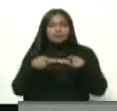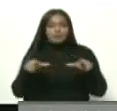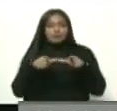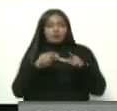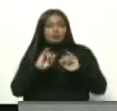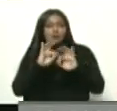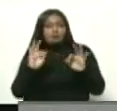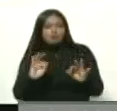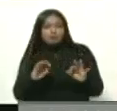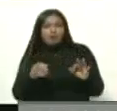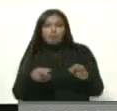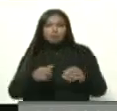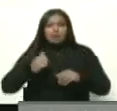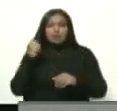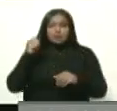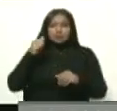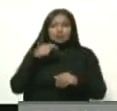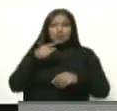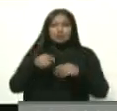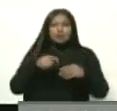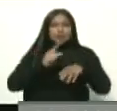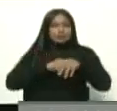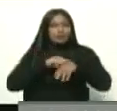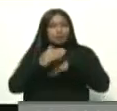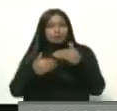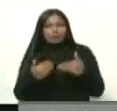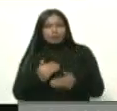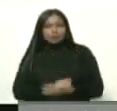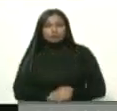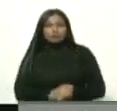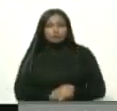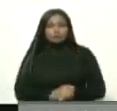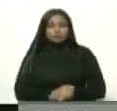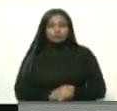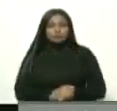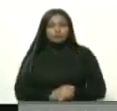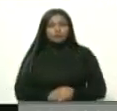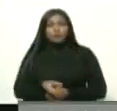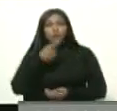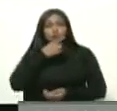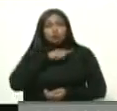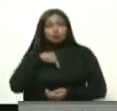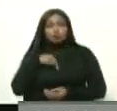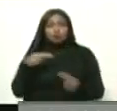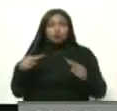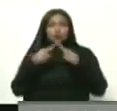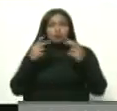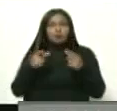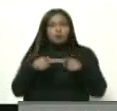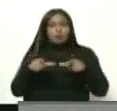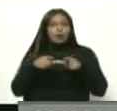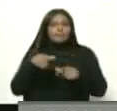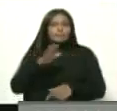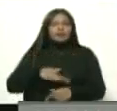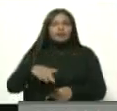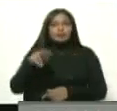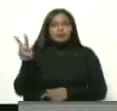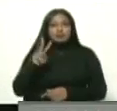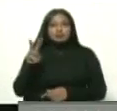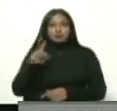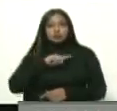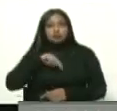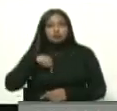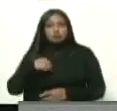efectivos durante este tiempo y bueno, Bueno, nos encontramos desde la estación Plaza Venezuela,